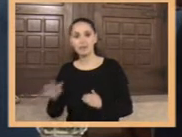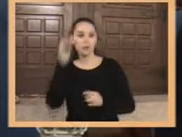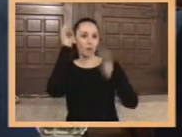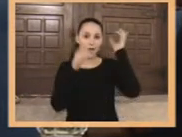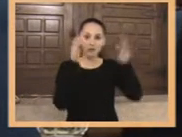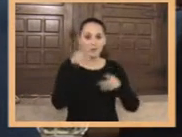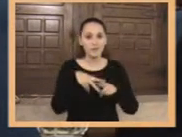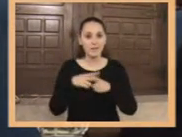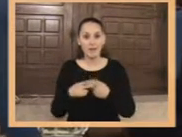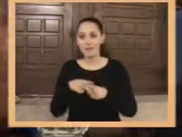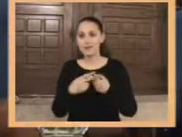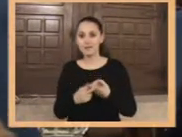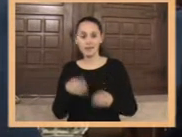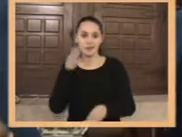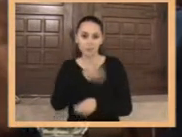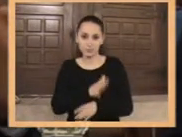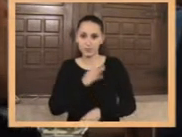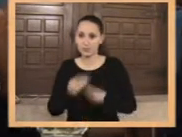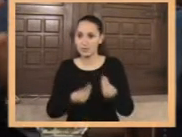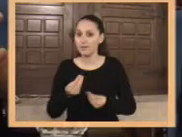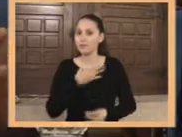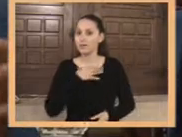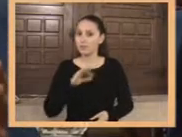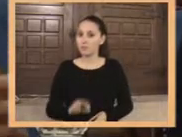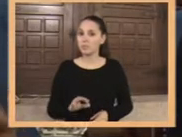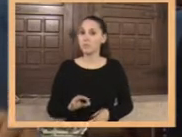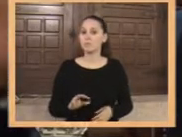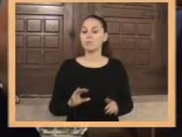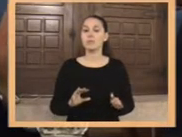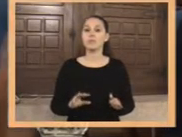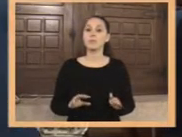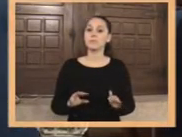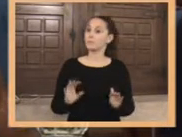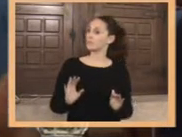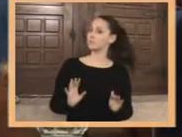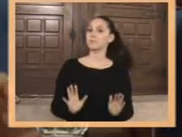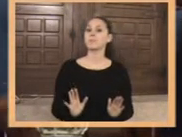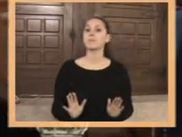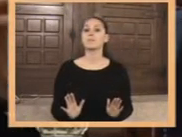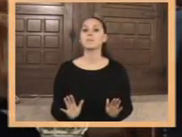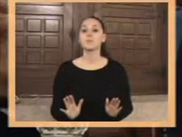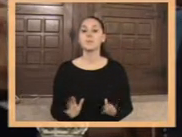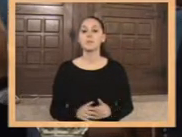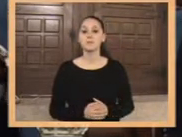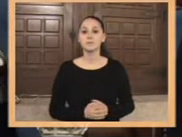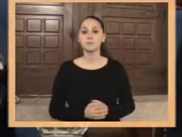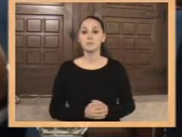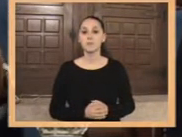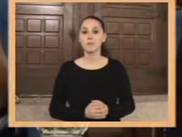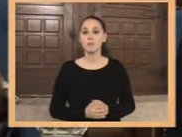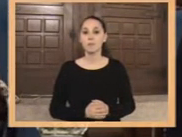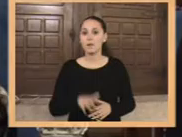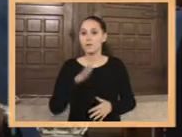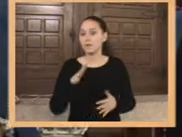pues ha manifestado que es posible darle esa connotación. Para ello, y ya se han iniciado porque, mire,